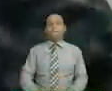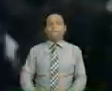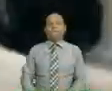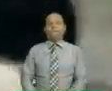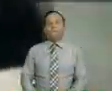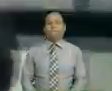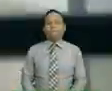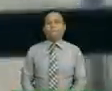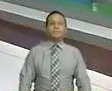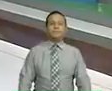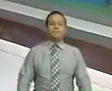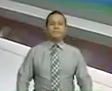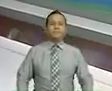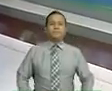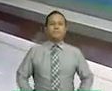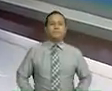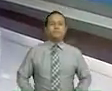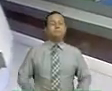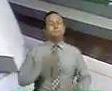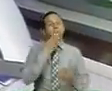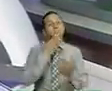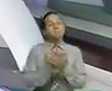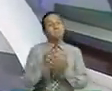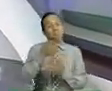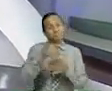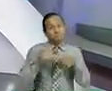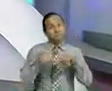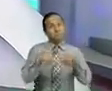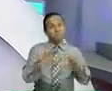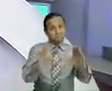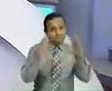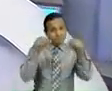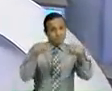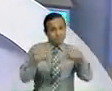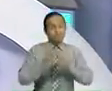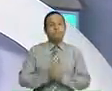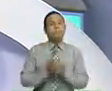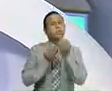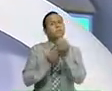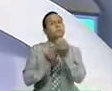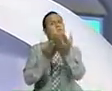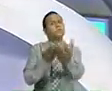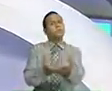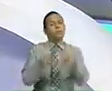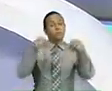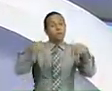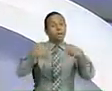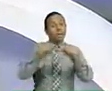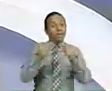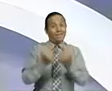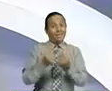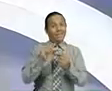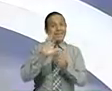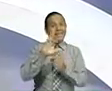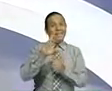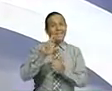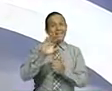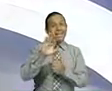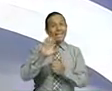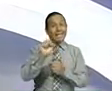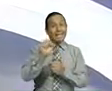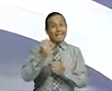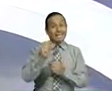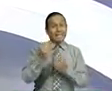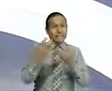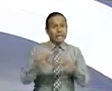Casamen. Muchas gracias por continuar en nuestra sintonía y ahora les informamos que RTS estrenó su programa Noticias de la Mañana, que este